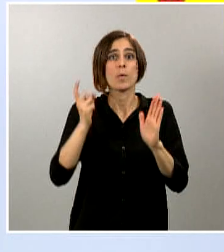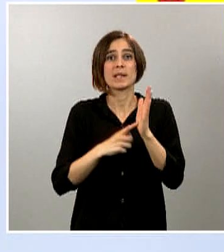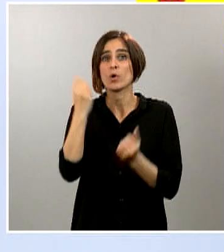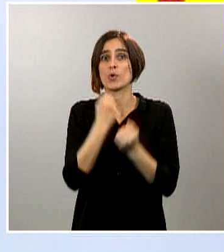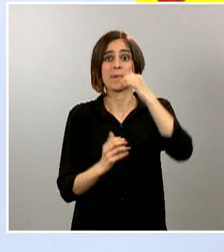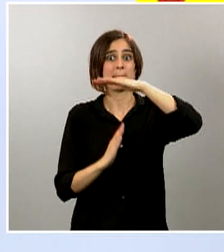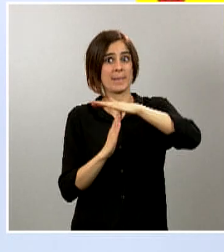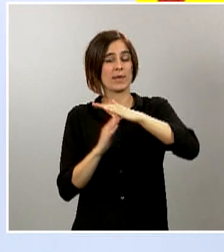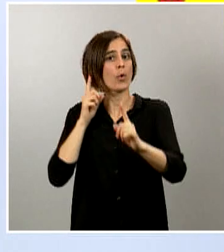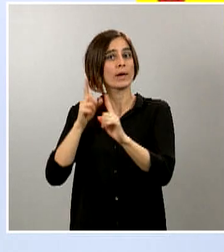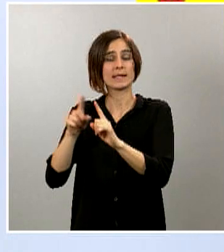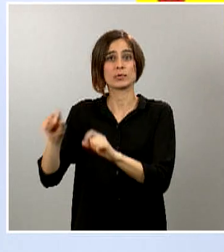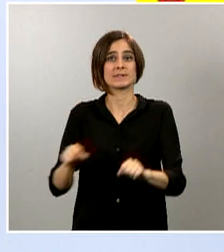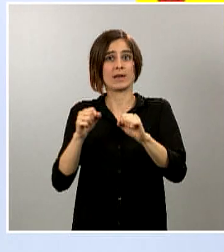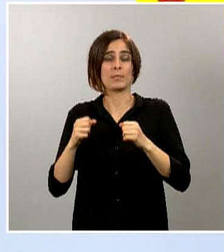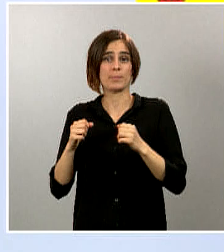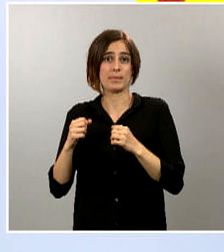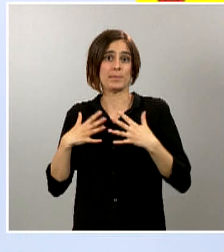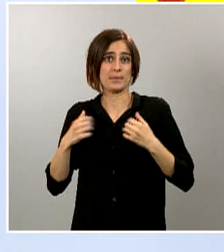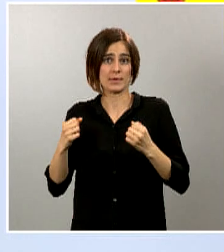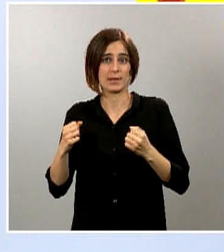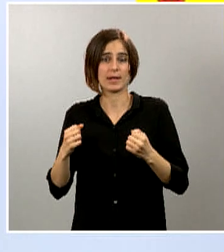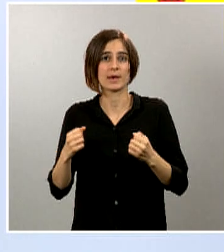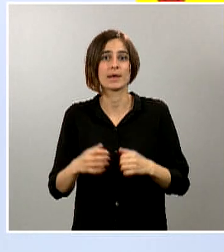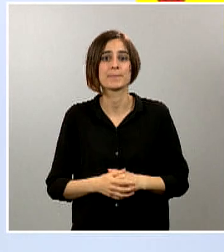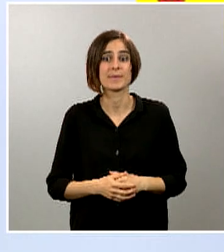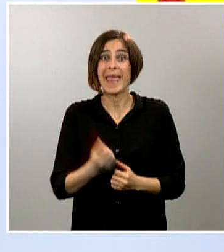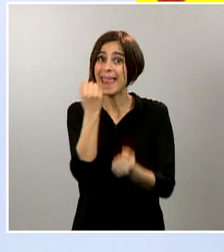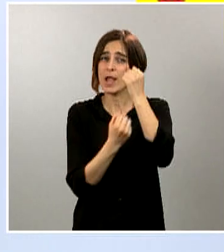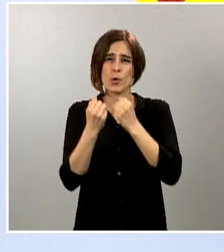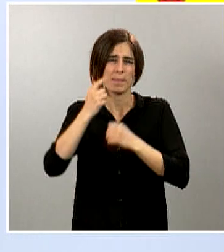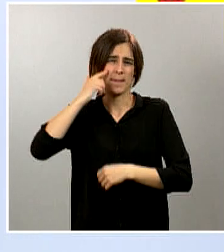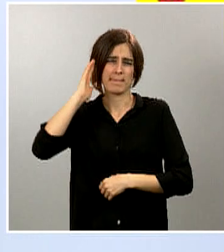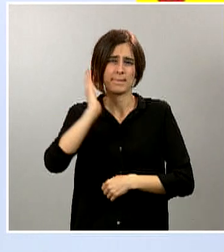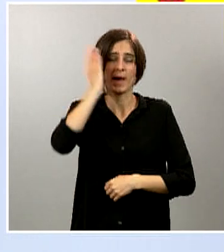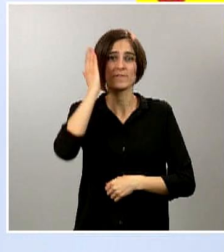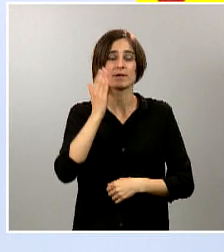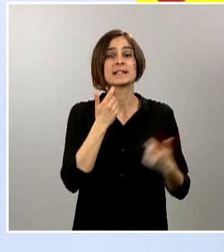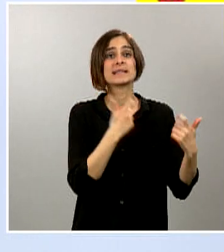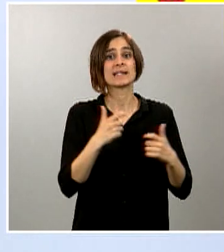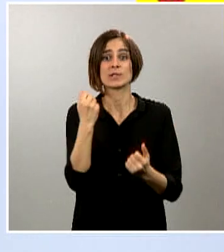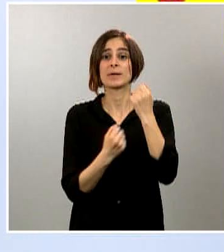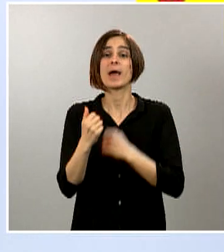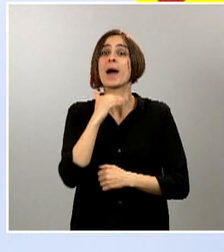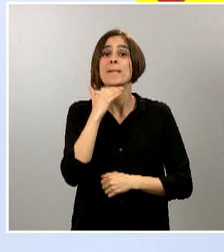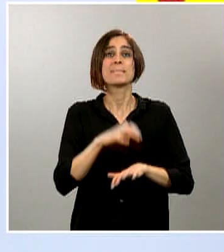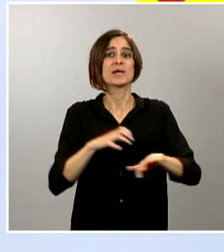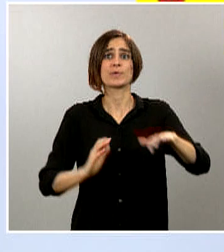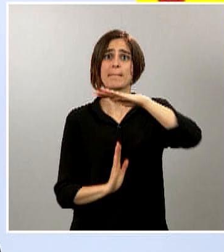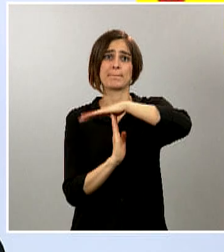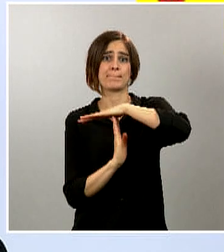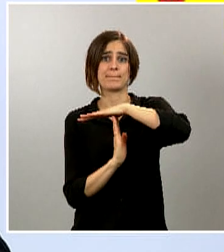intervención quirúrgica de la economía en la que la mayoría de los sectores económicos están invernando y se mantiene la actividad de